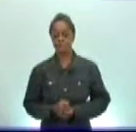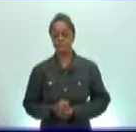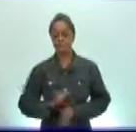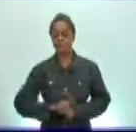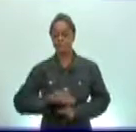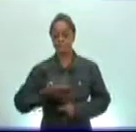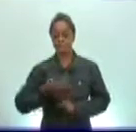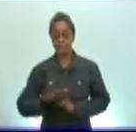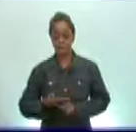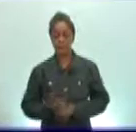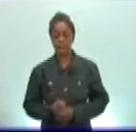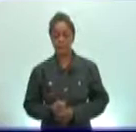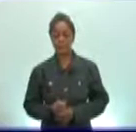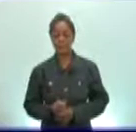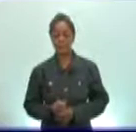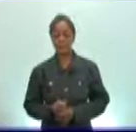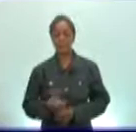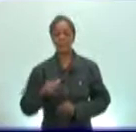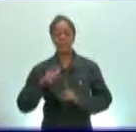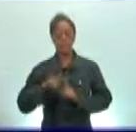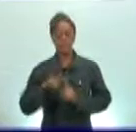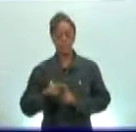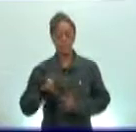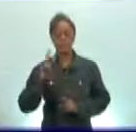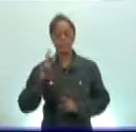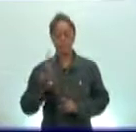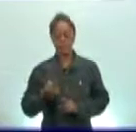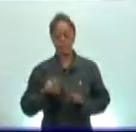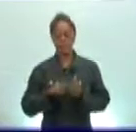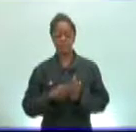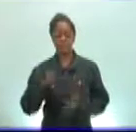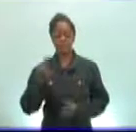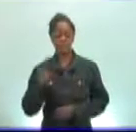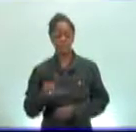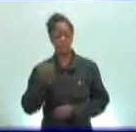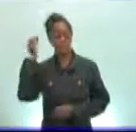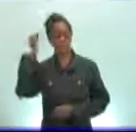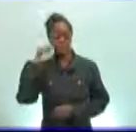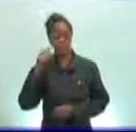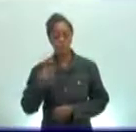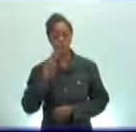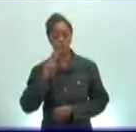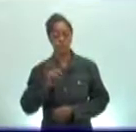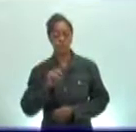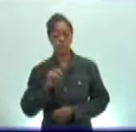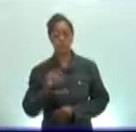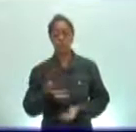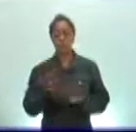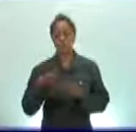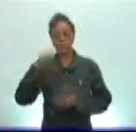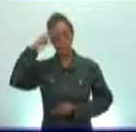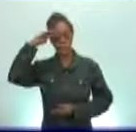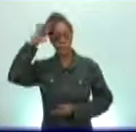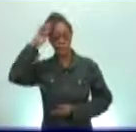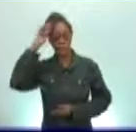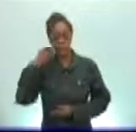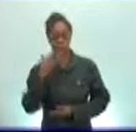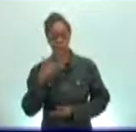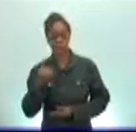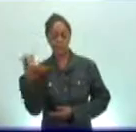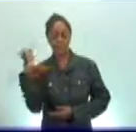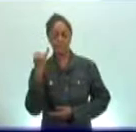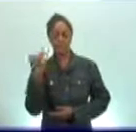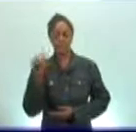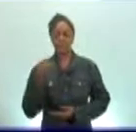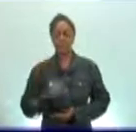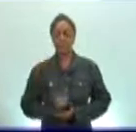Luego, en la temática 3.2, conociste un nuevo aporte cubano al